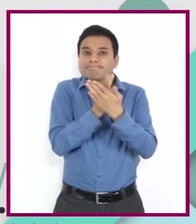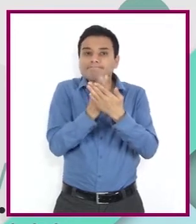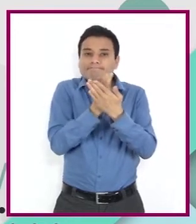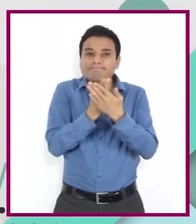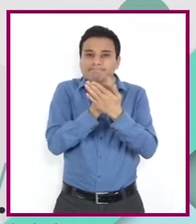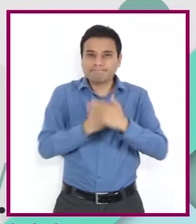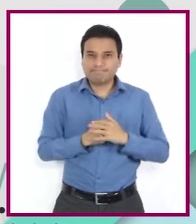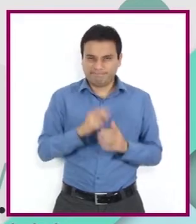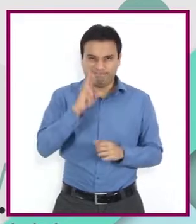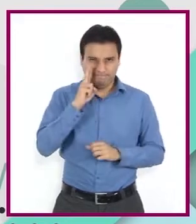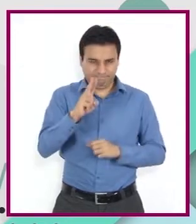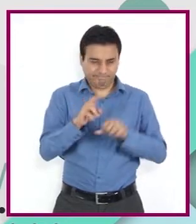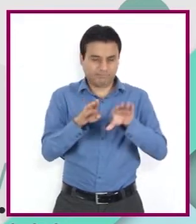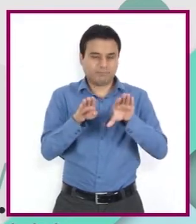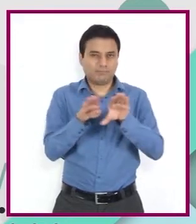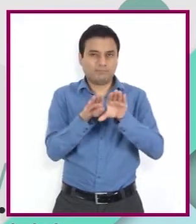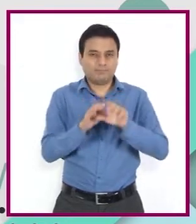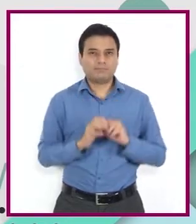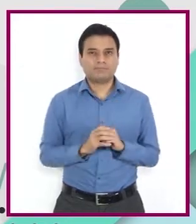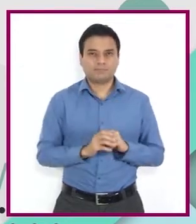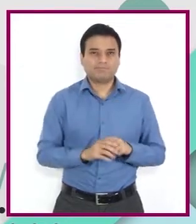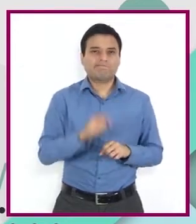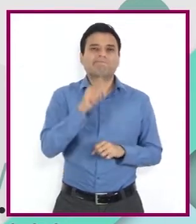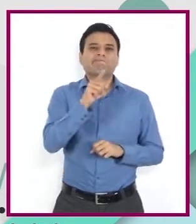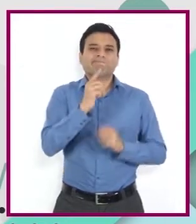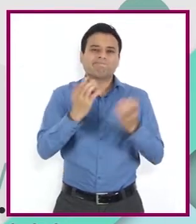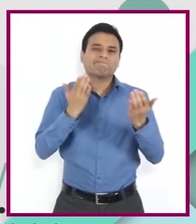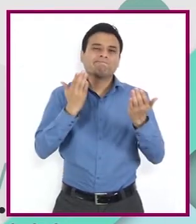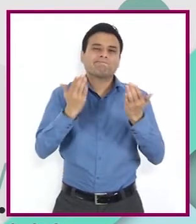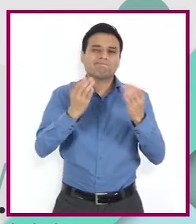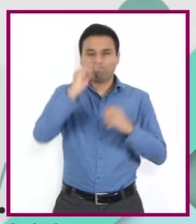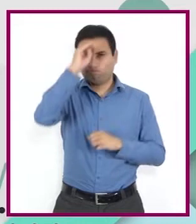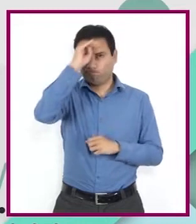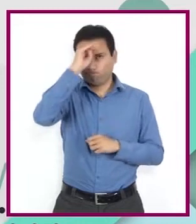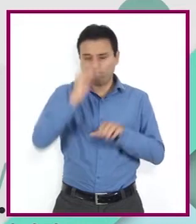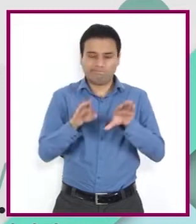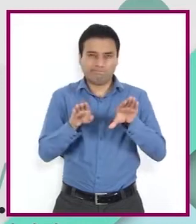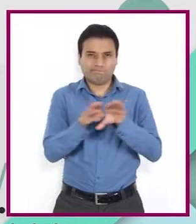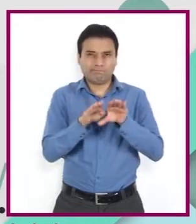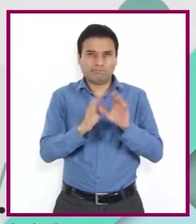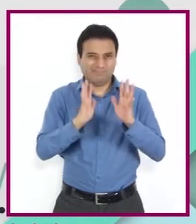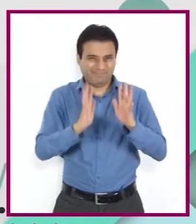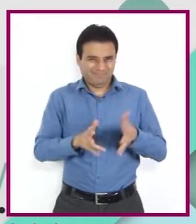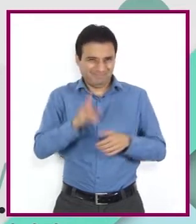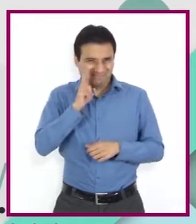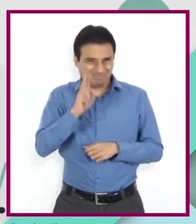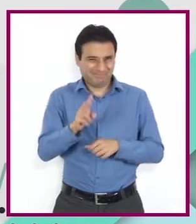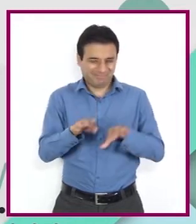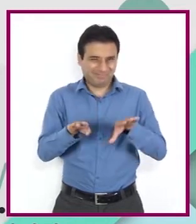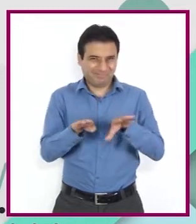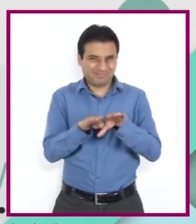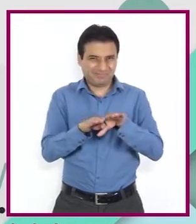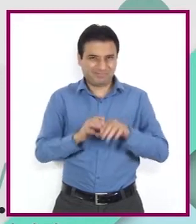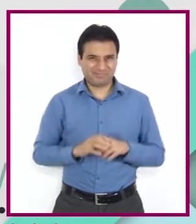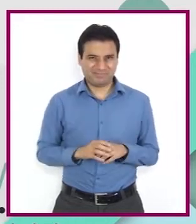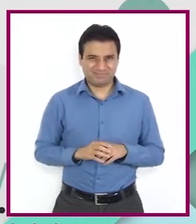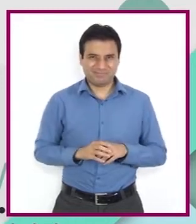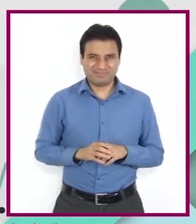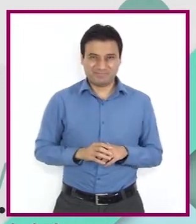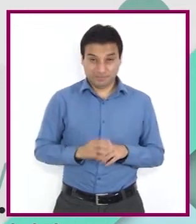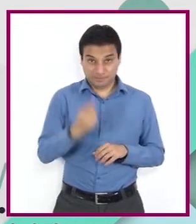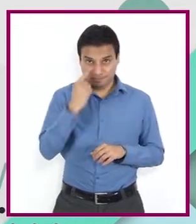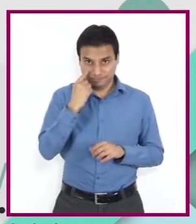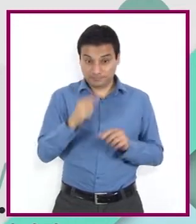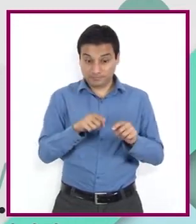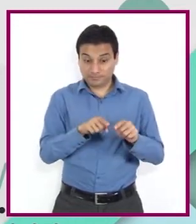ancho y largo del jardín. Comparen los resultados obtenidos. ¿Ya notaron cómo disminuye la medida del largo mientras la